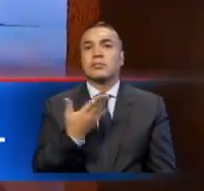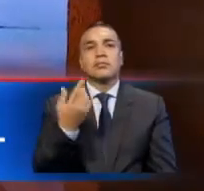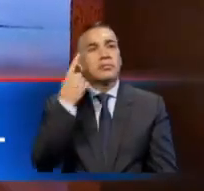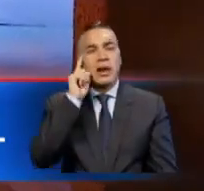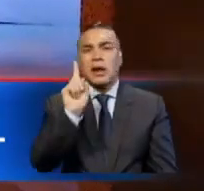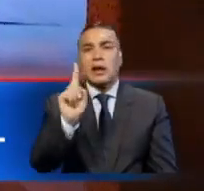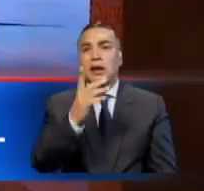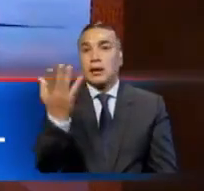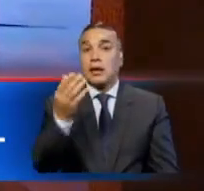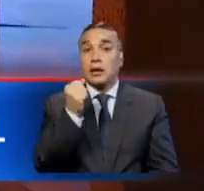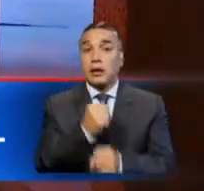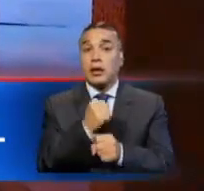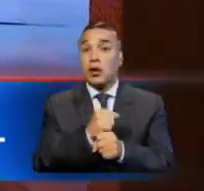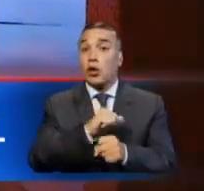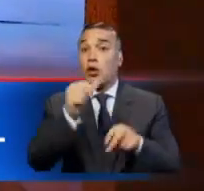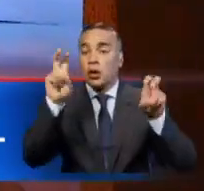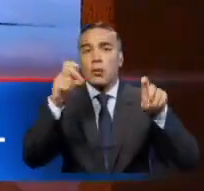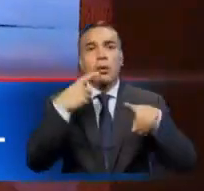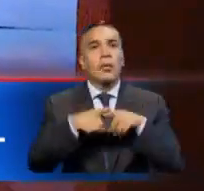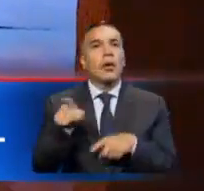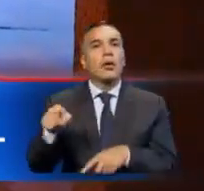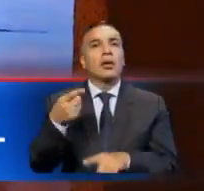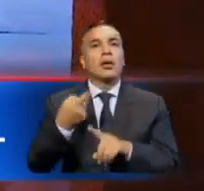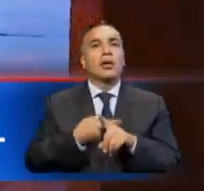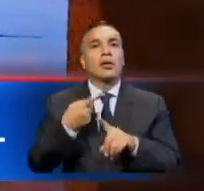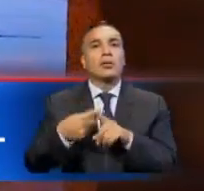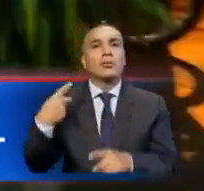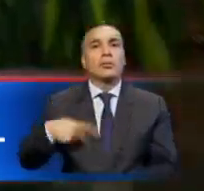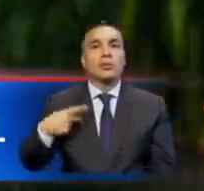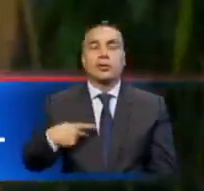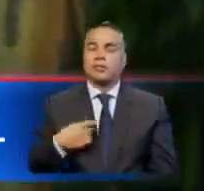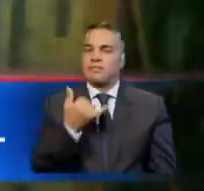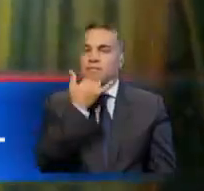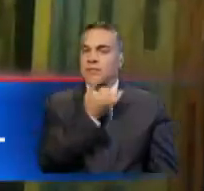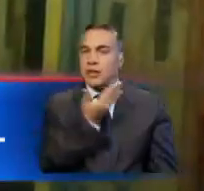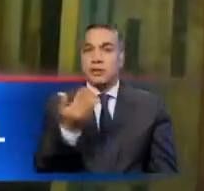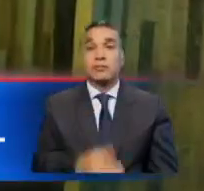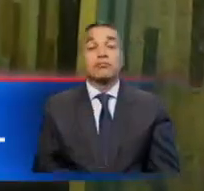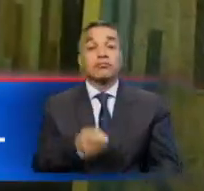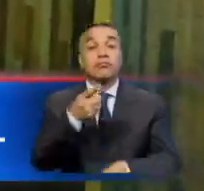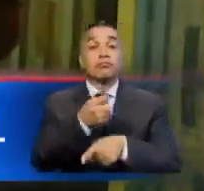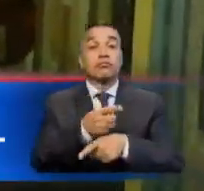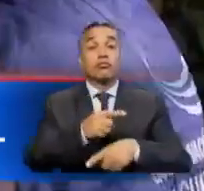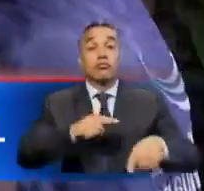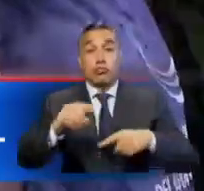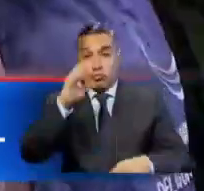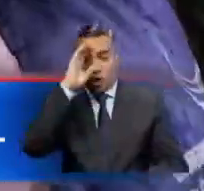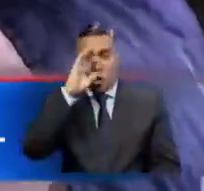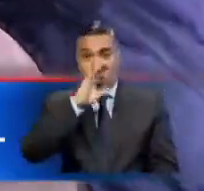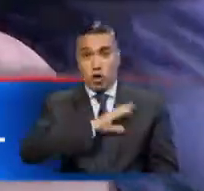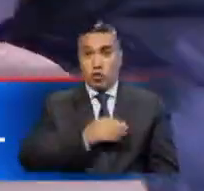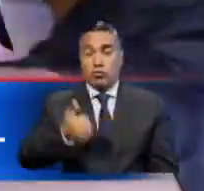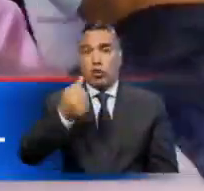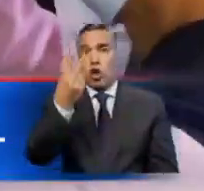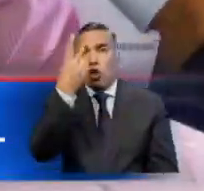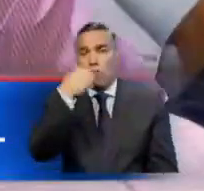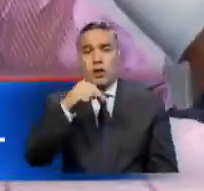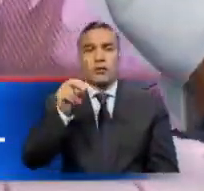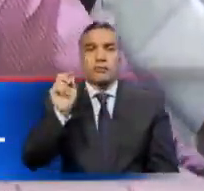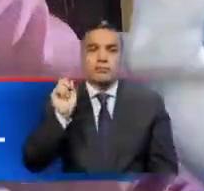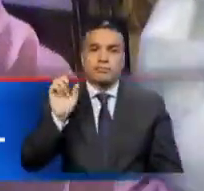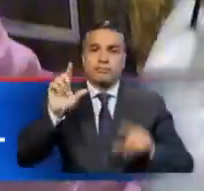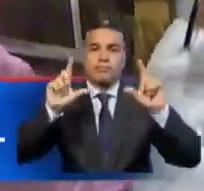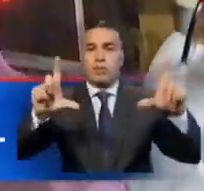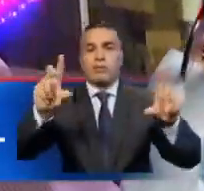direccionado a hacer otras actividades, más no a lo que normalmente tiene que hacer un hotel. Por orden de la Intendencia de Policía, el hotel quedó